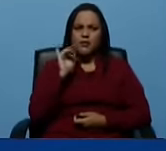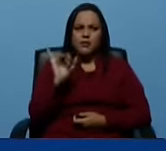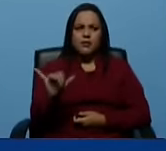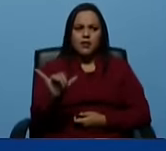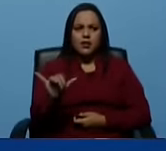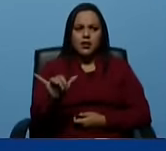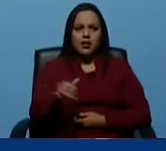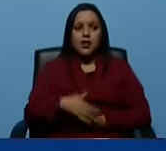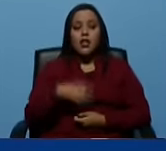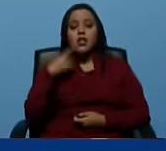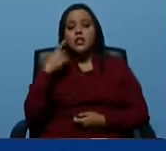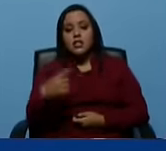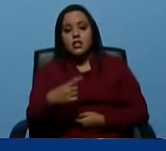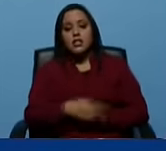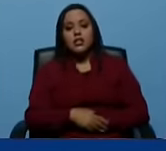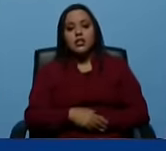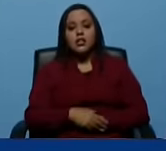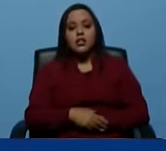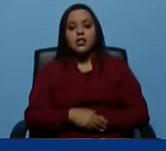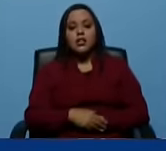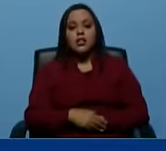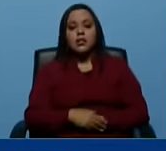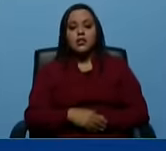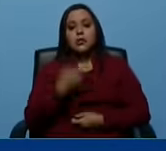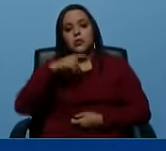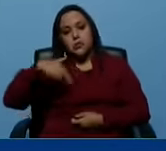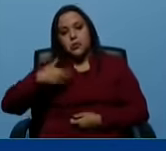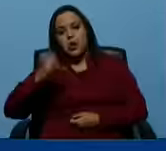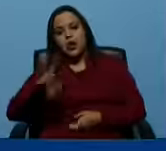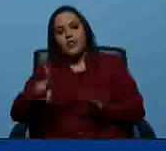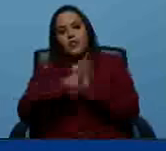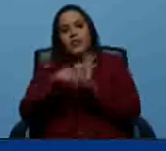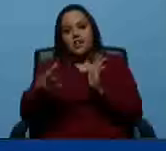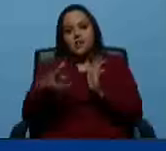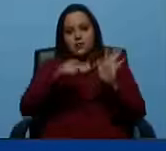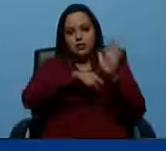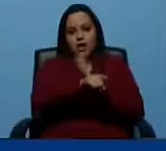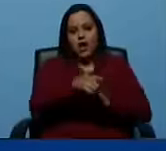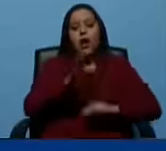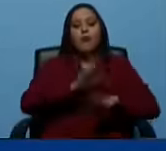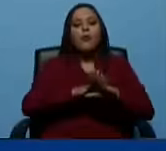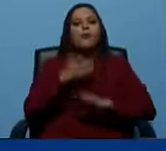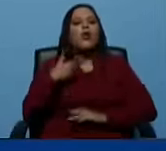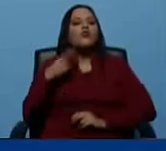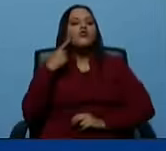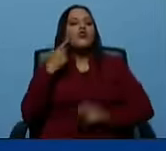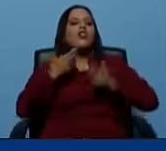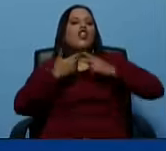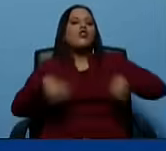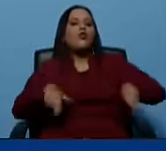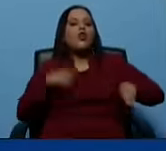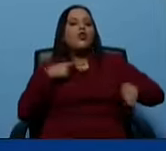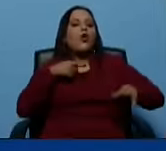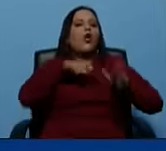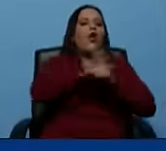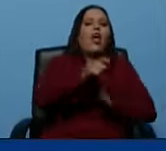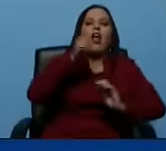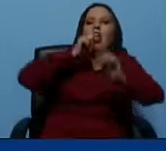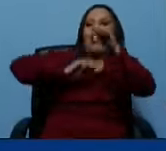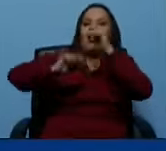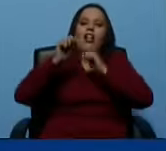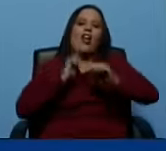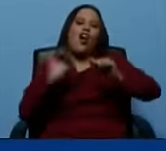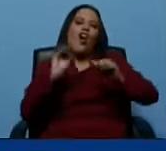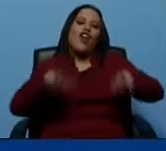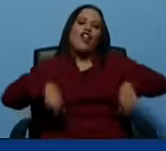Ponían se reserva el derecho de admisión. Porque si tú llegas desnudo no puedes entrar a una tasca, a un bar, a una discoteca, a un